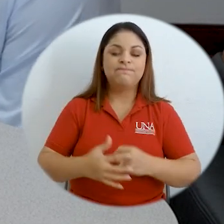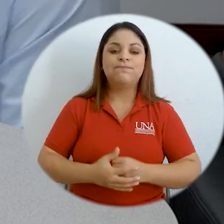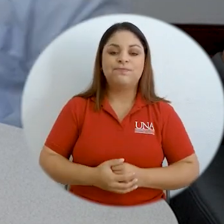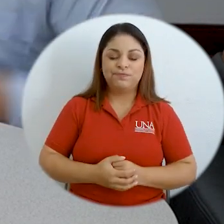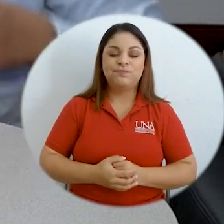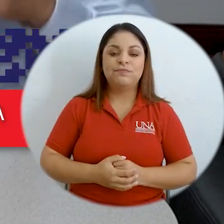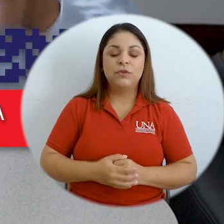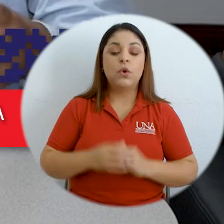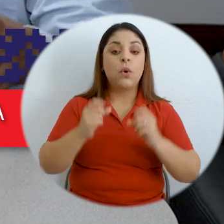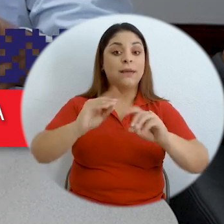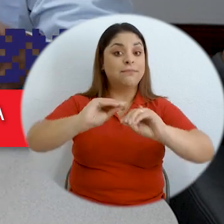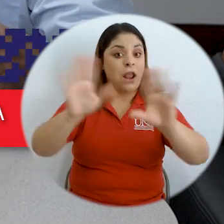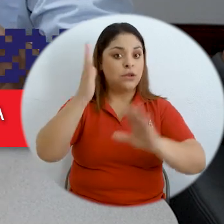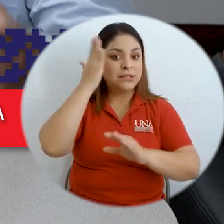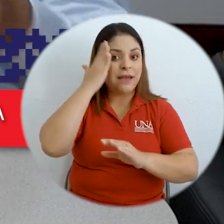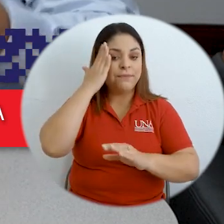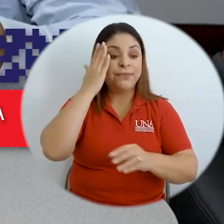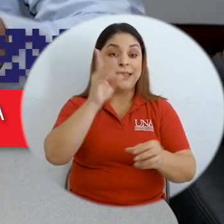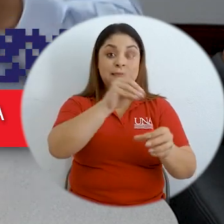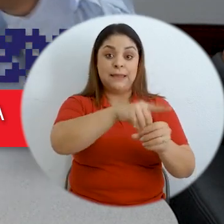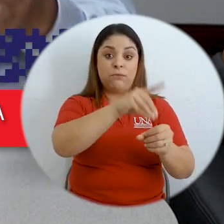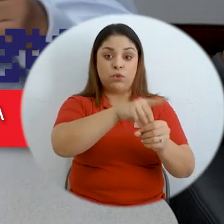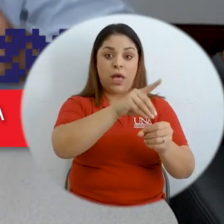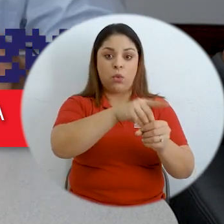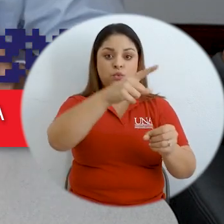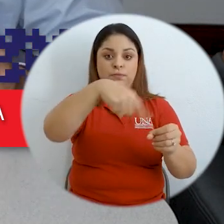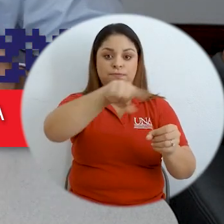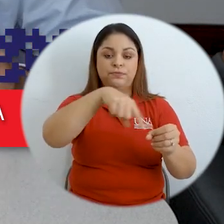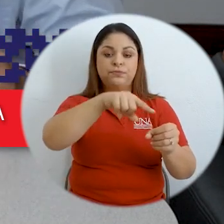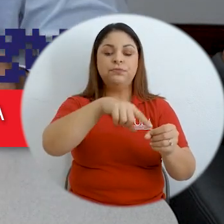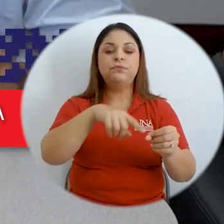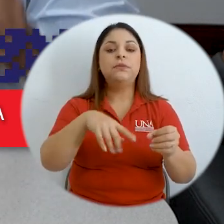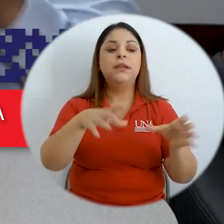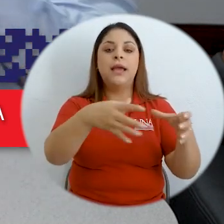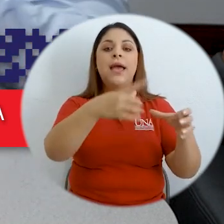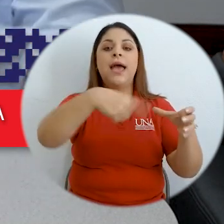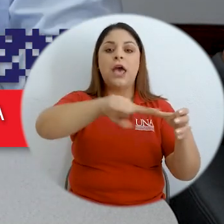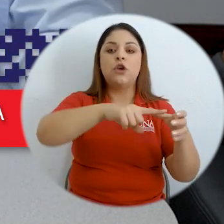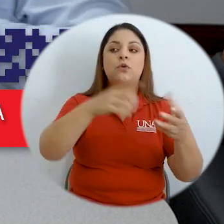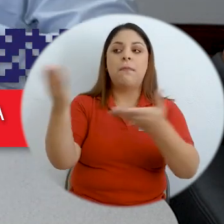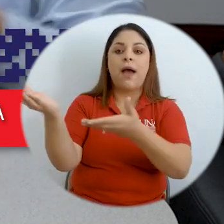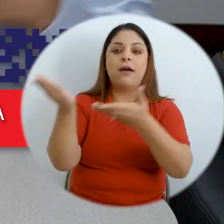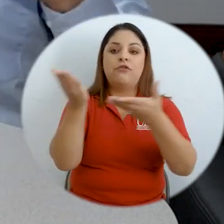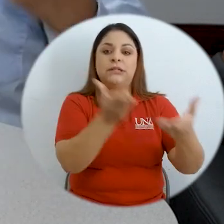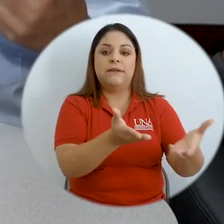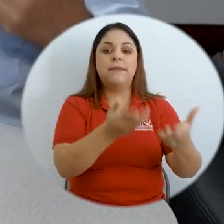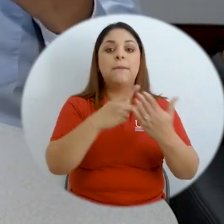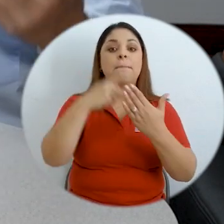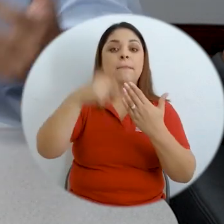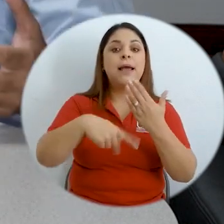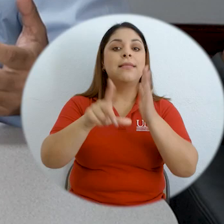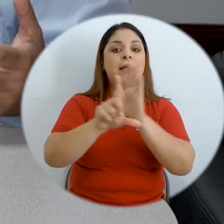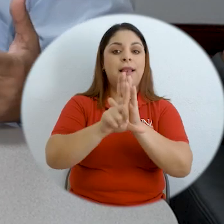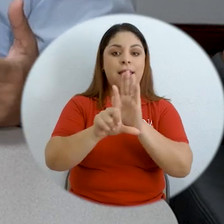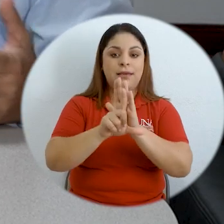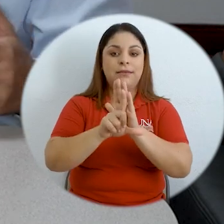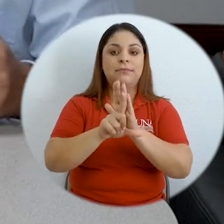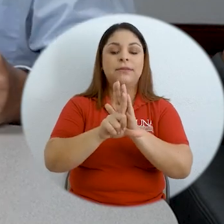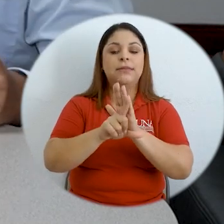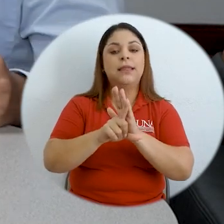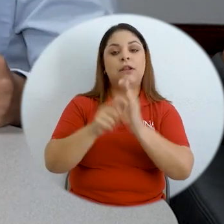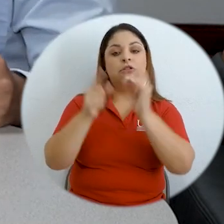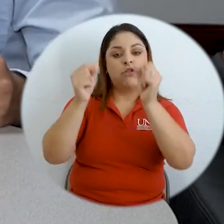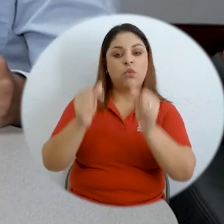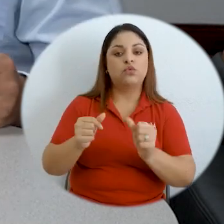Claro. Para poner en contexto, los diputados van a recibir de parte del Poder Ejecutivo el plan de ley de presupuesto de la República, donde vendrían